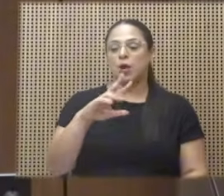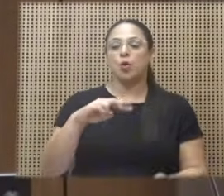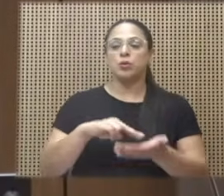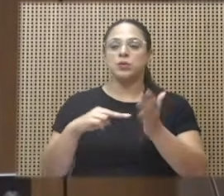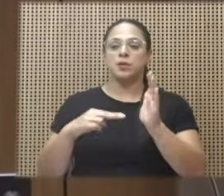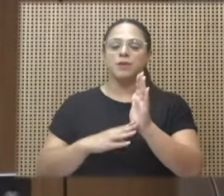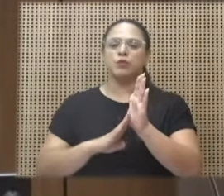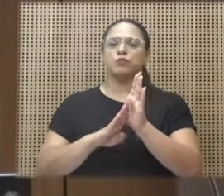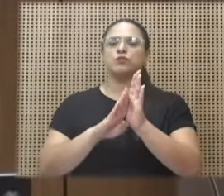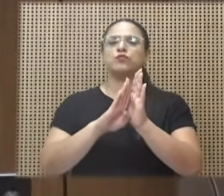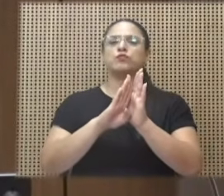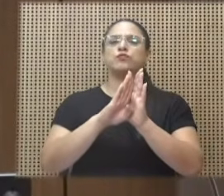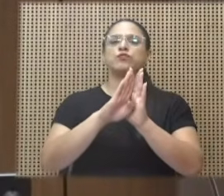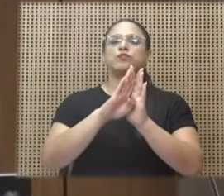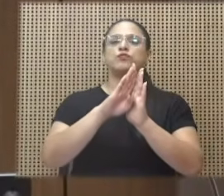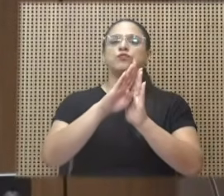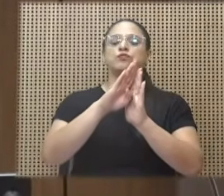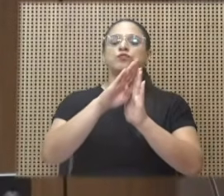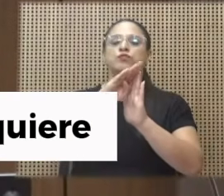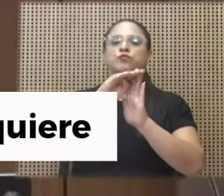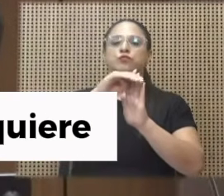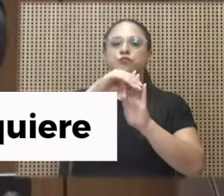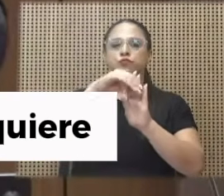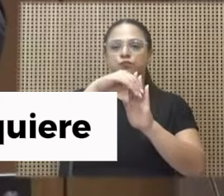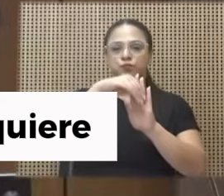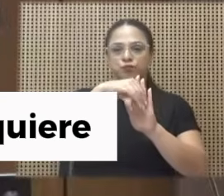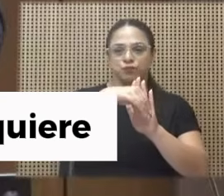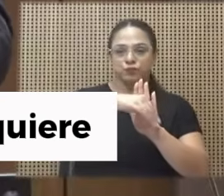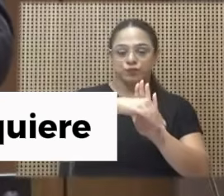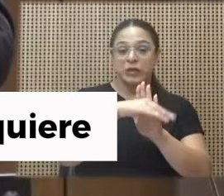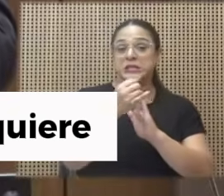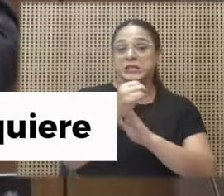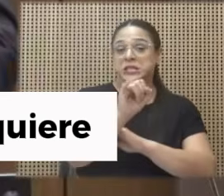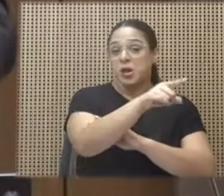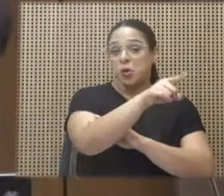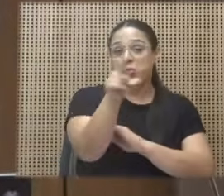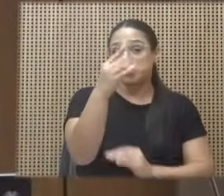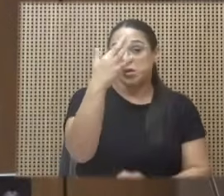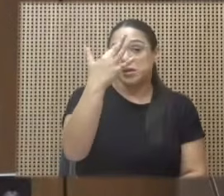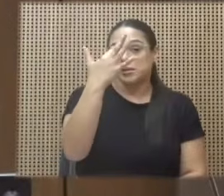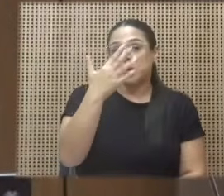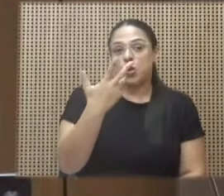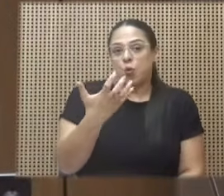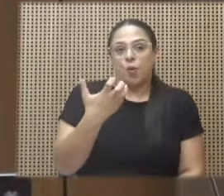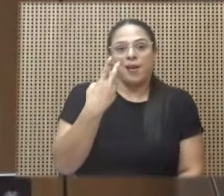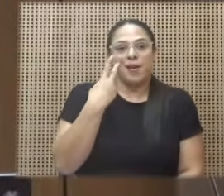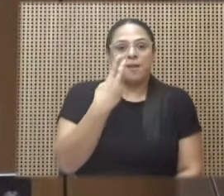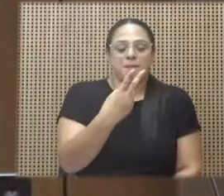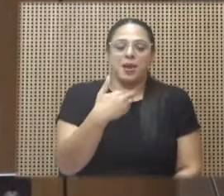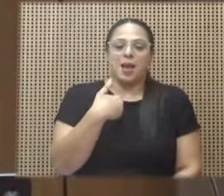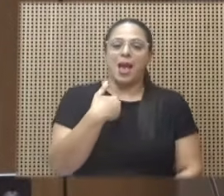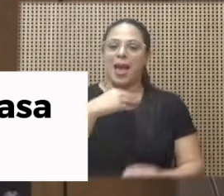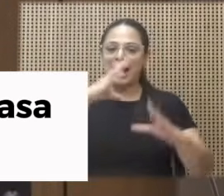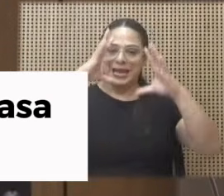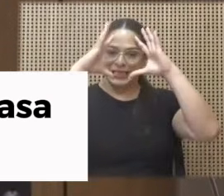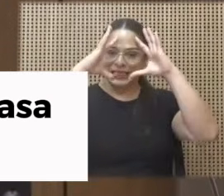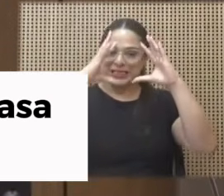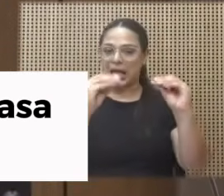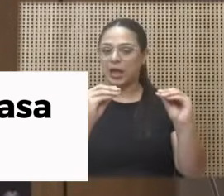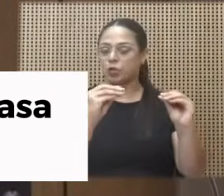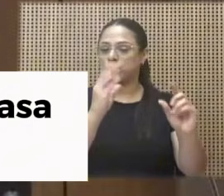aplanó y se inició la disminución. El que no lo quiera ver es porque no quiere. Ahí están los datos fríos,